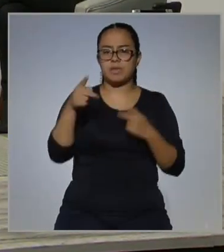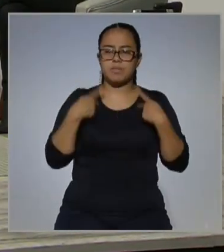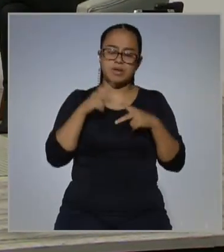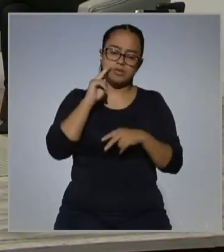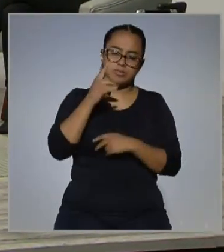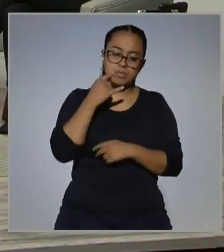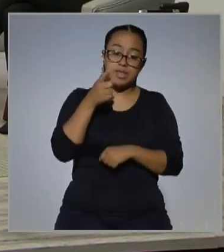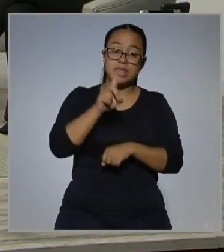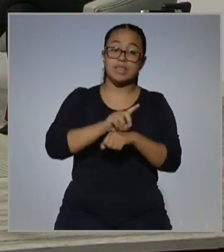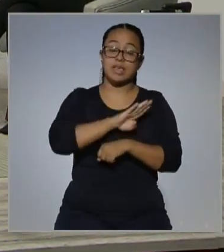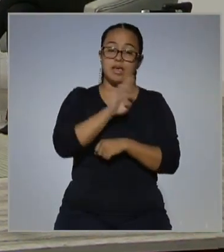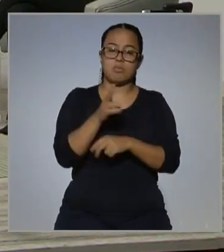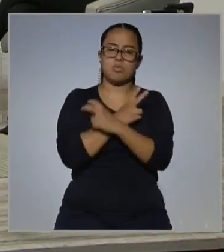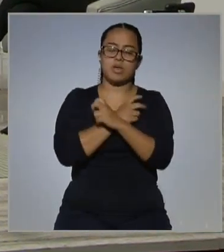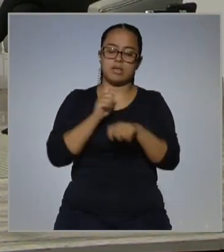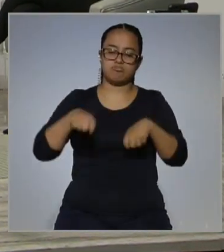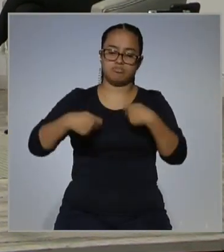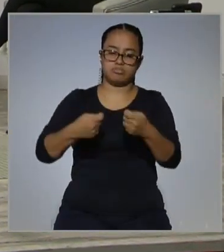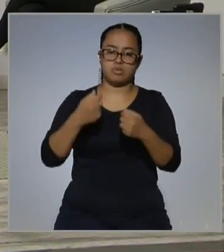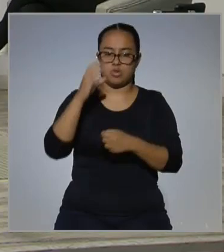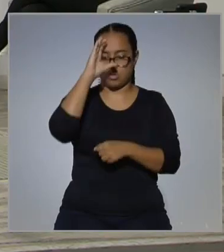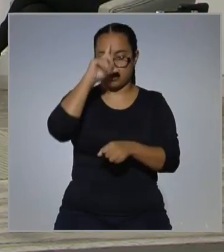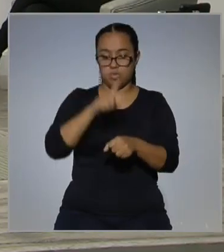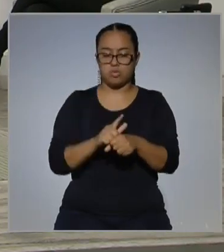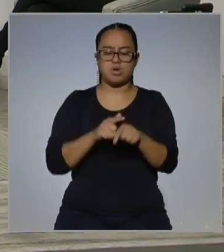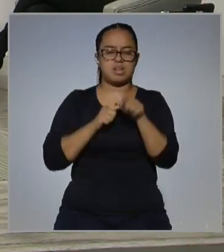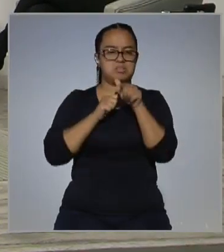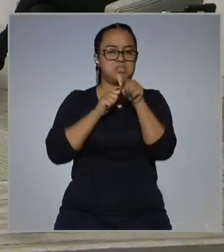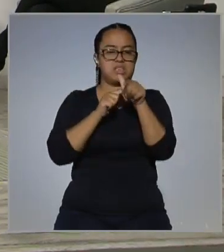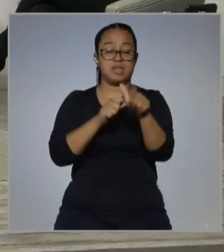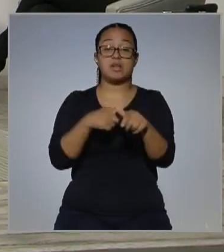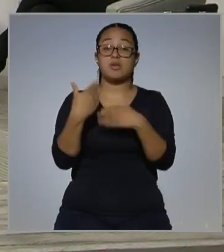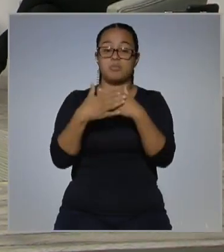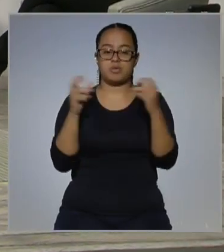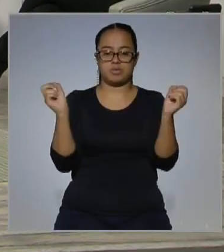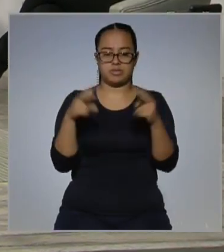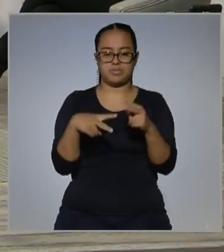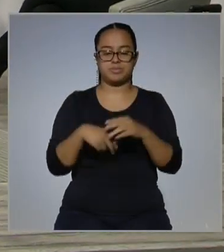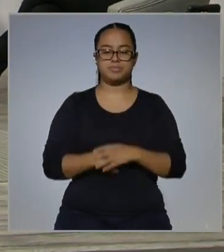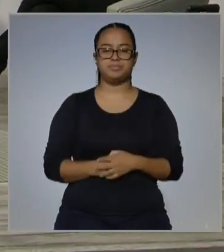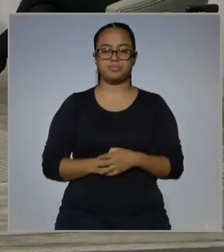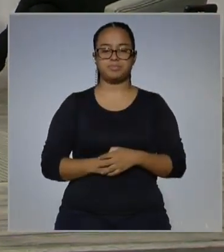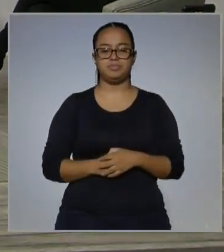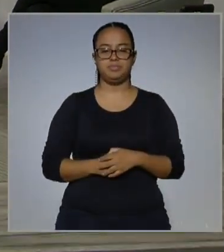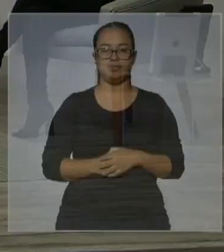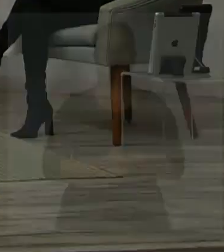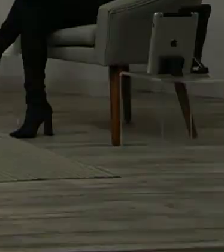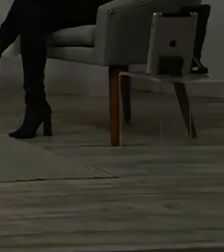programa. Día de Muertos, la herencia cultural, más viva que nunca. Hasta la próxima. Gracias.